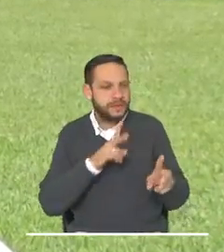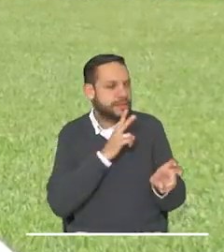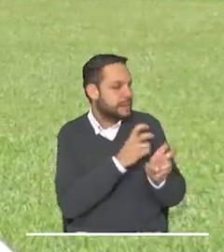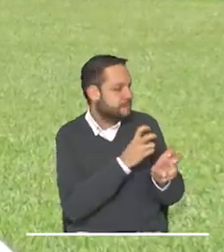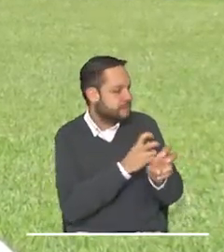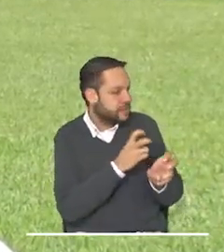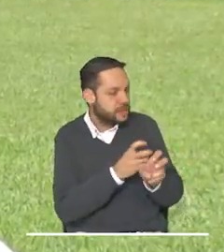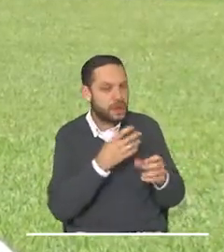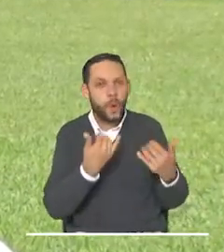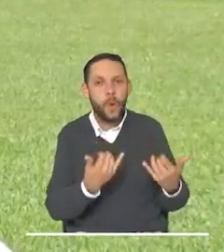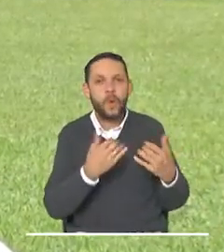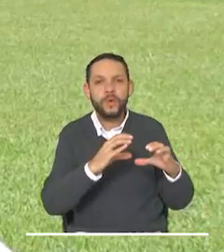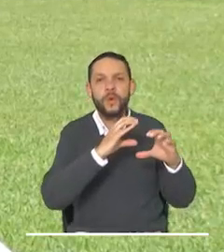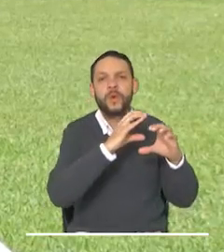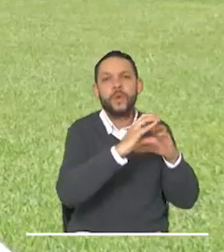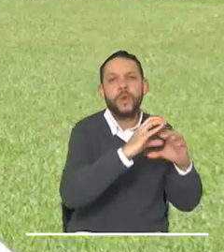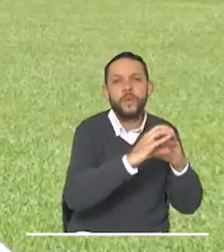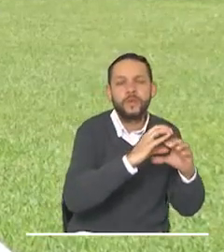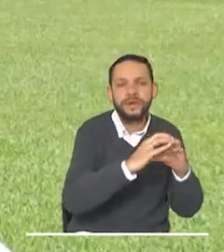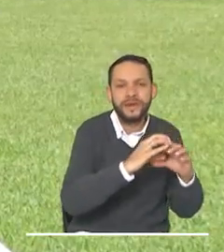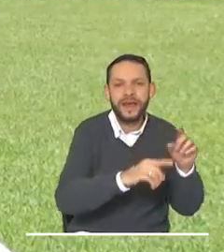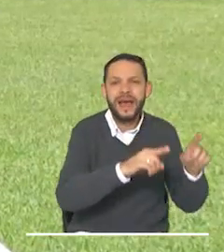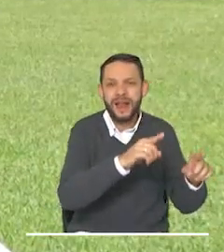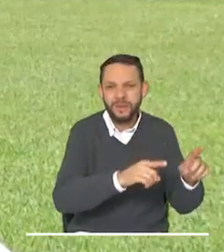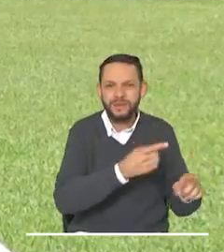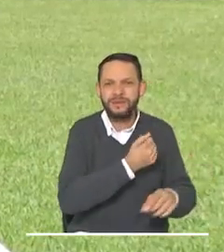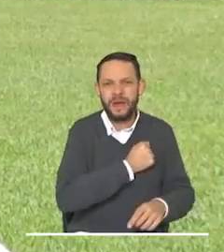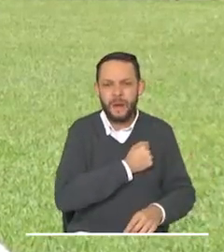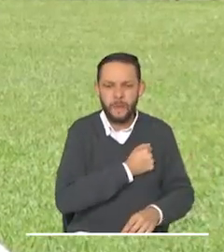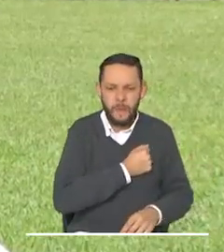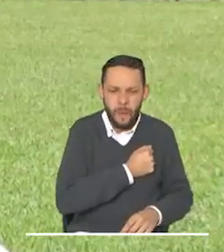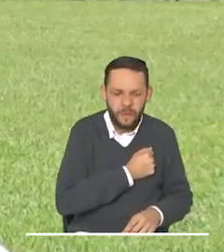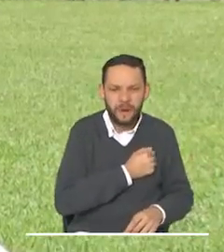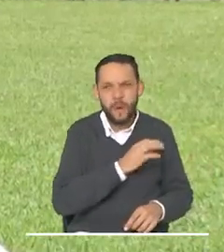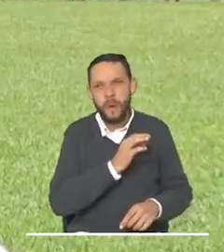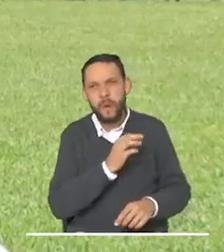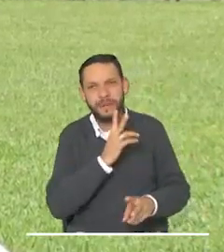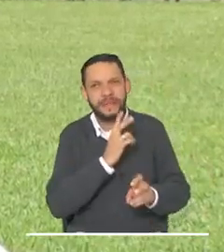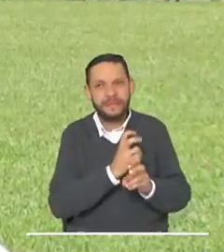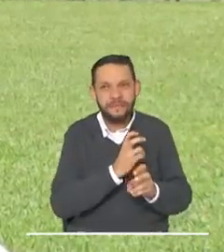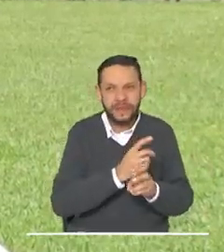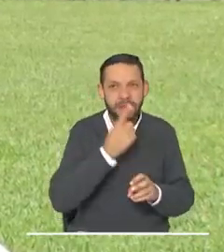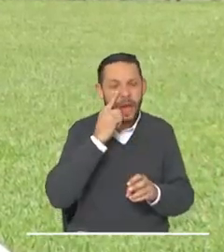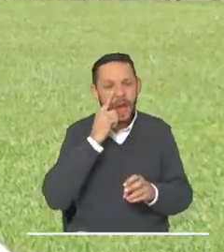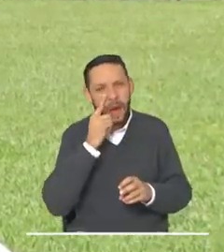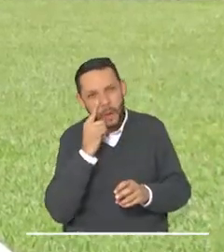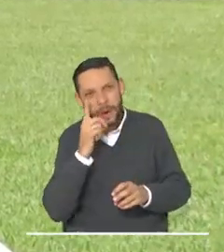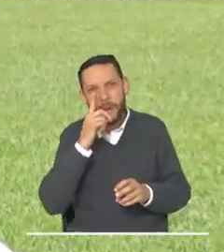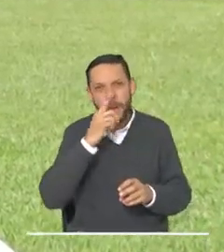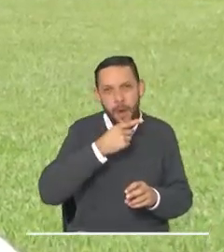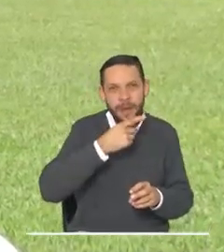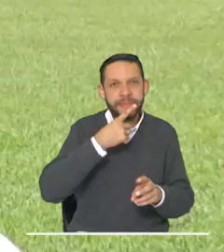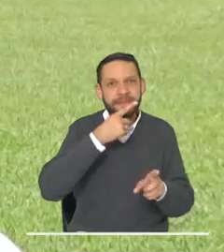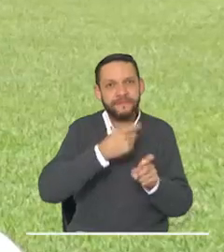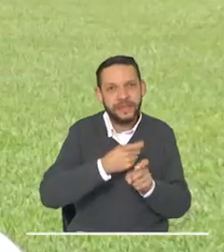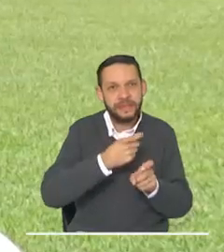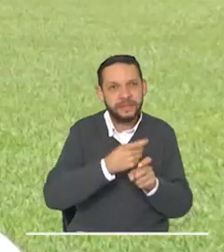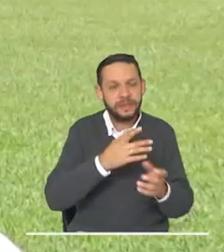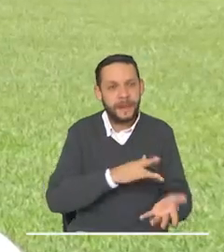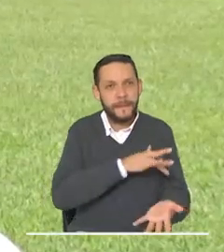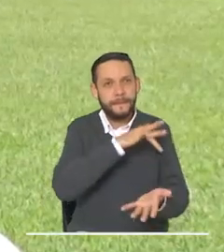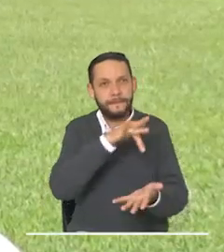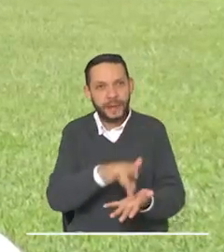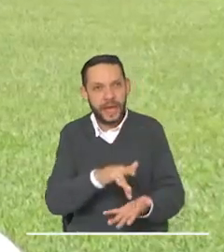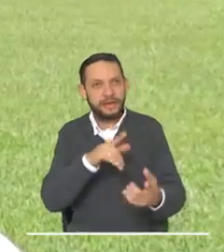día se comunican con nosotros y y perciben otra forma de vivir en su día a día entonces